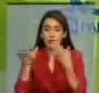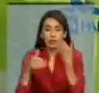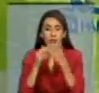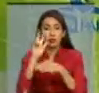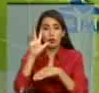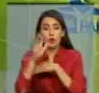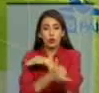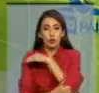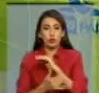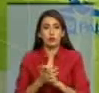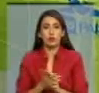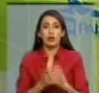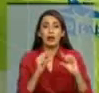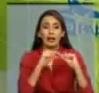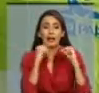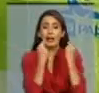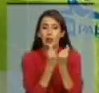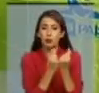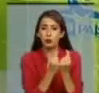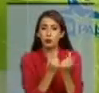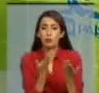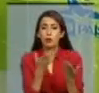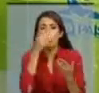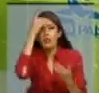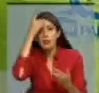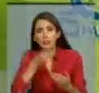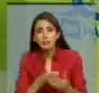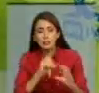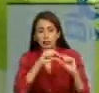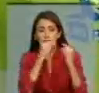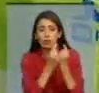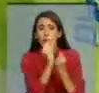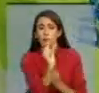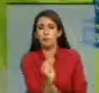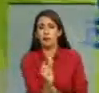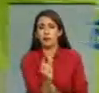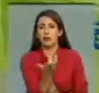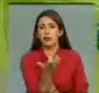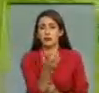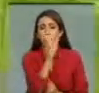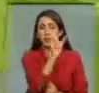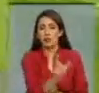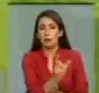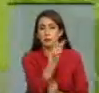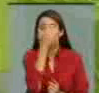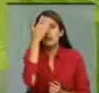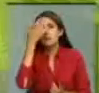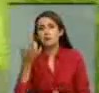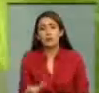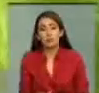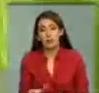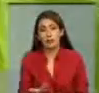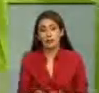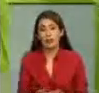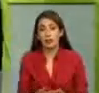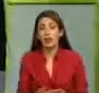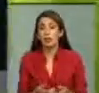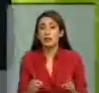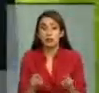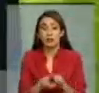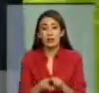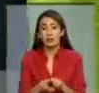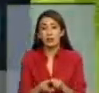minoría, lamentablemente, que no sé a qué intereses responden, se ha violentado en